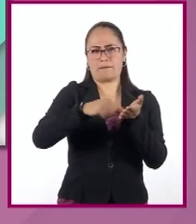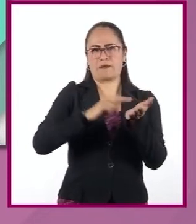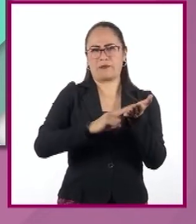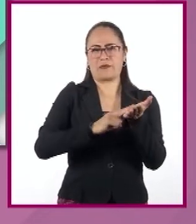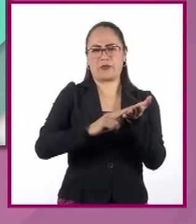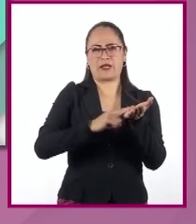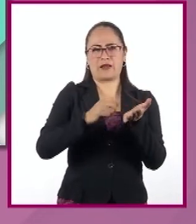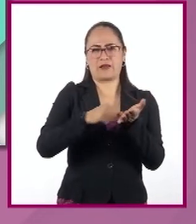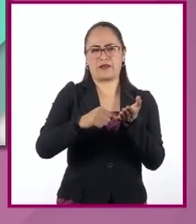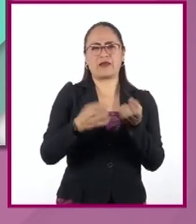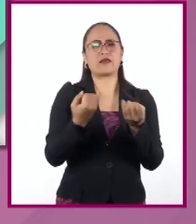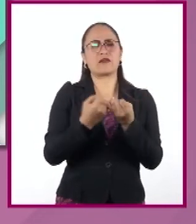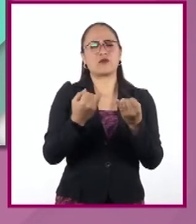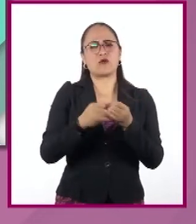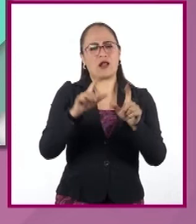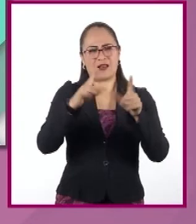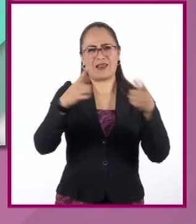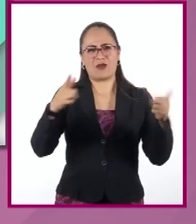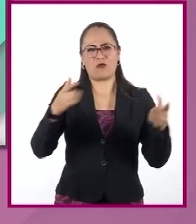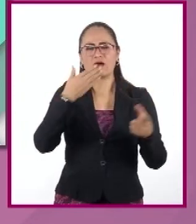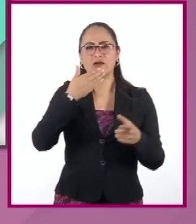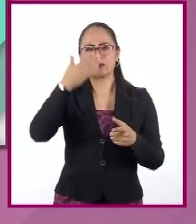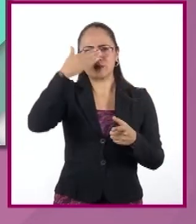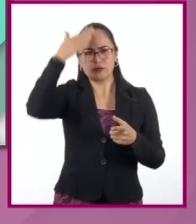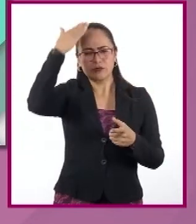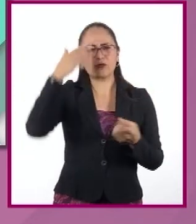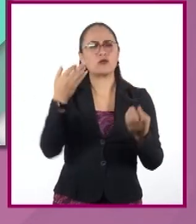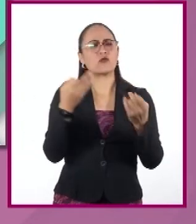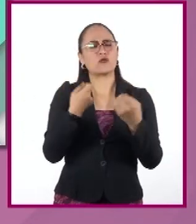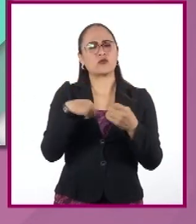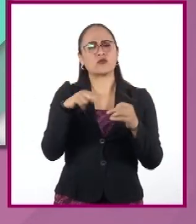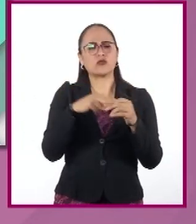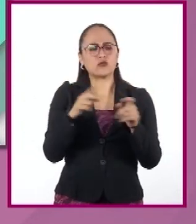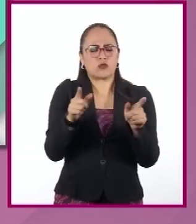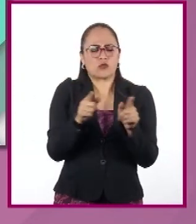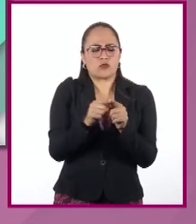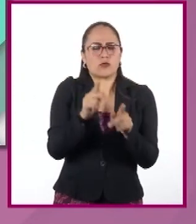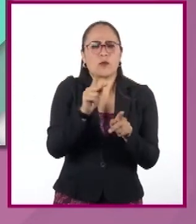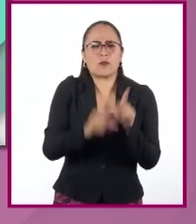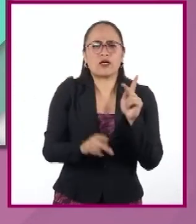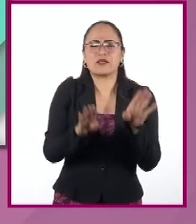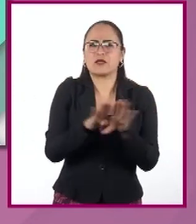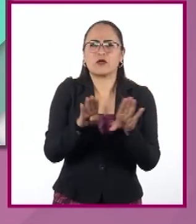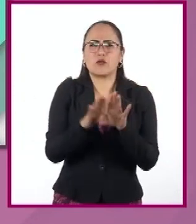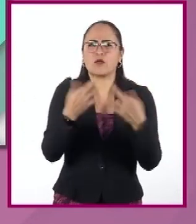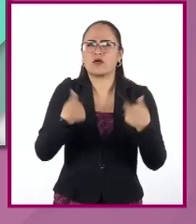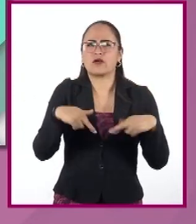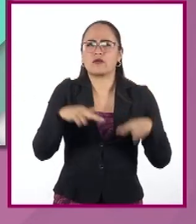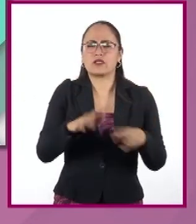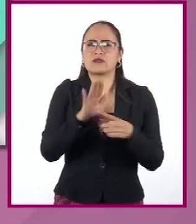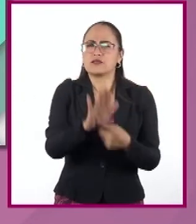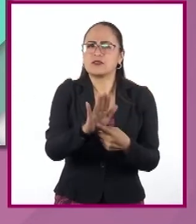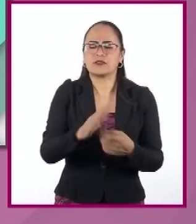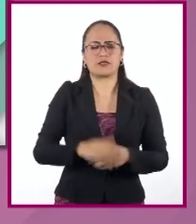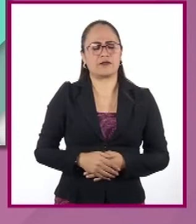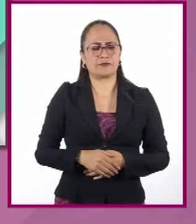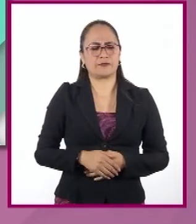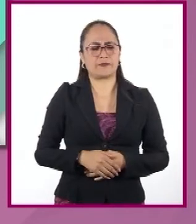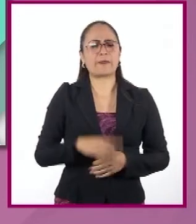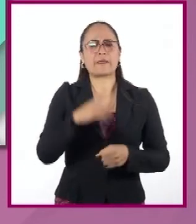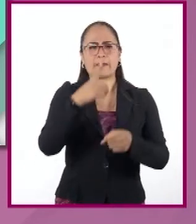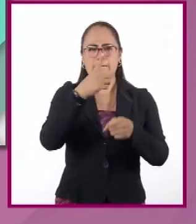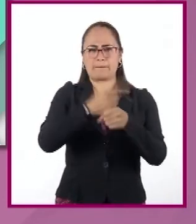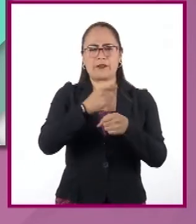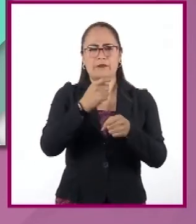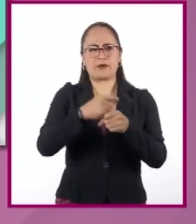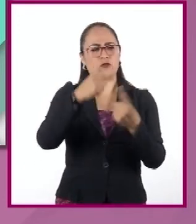Haciendo uso del lenguaje algebraico, ¿cómo modelamos esta última parte del planteamiento? Primero, modelemos la suma